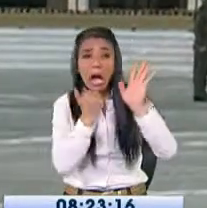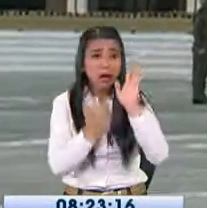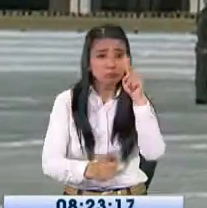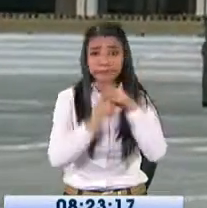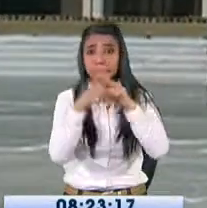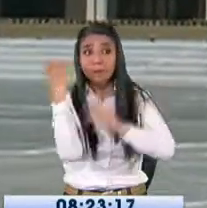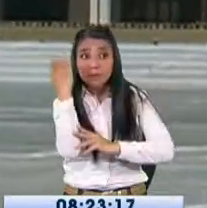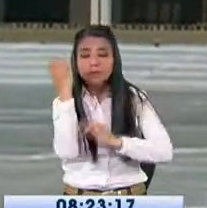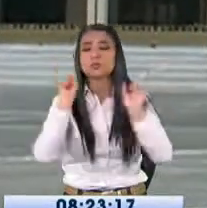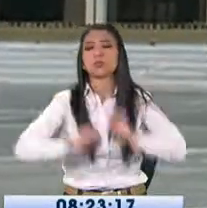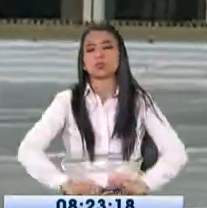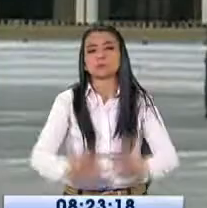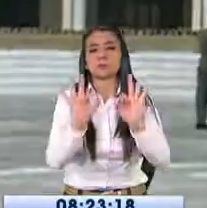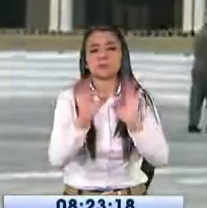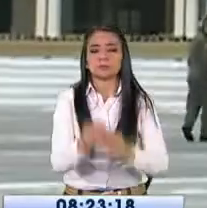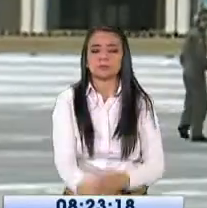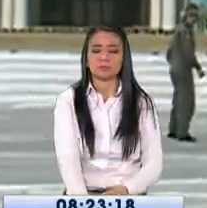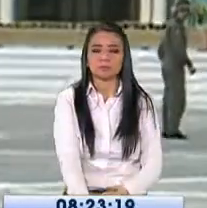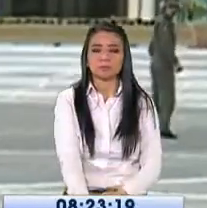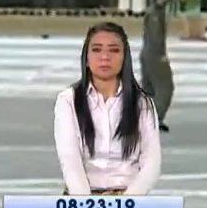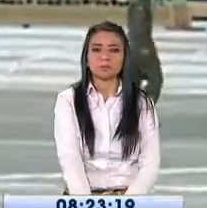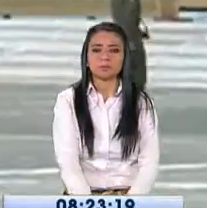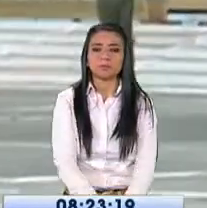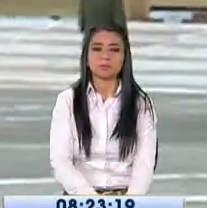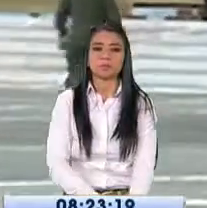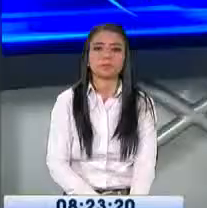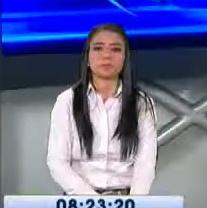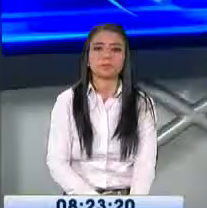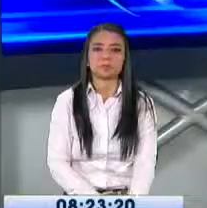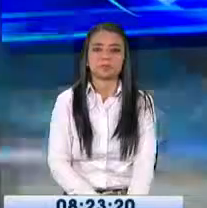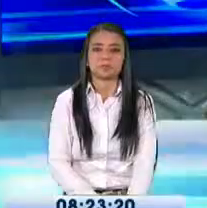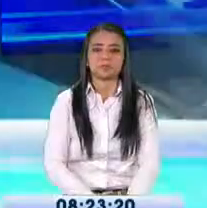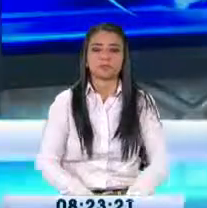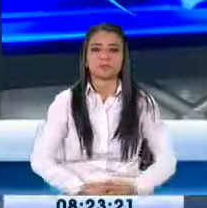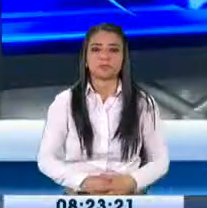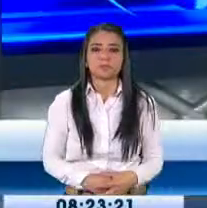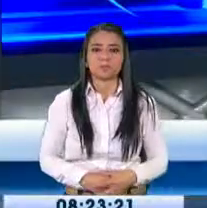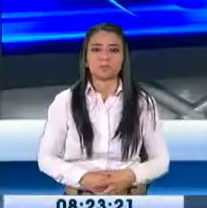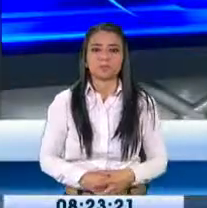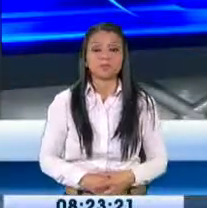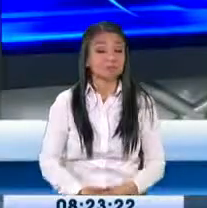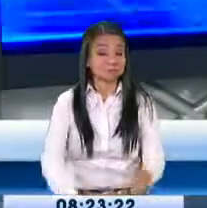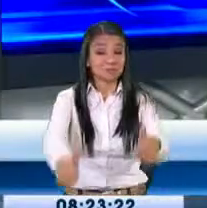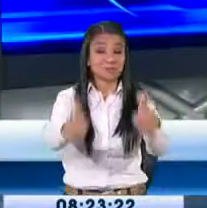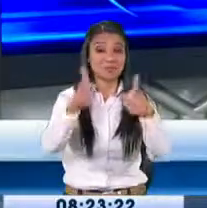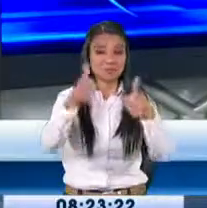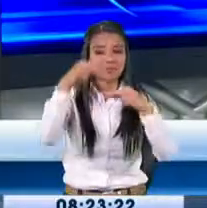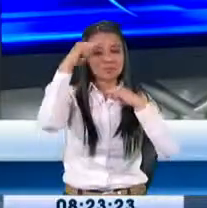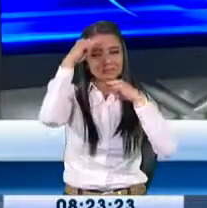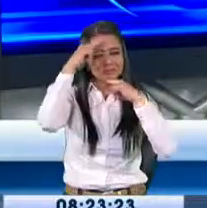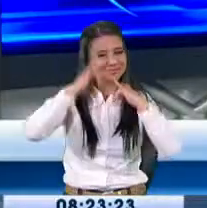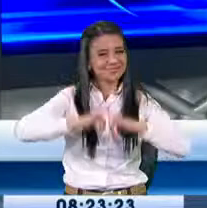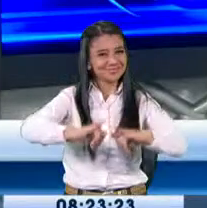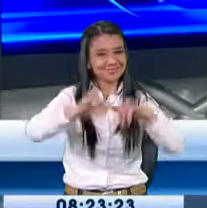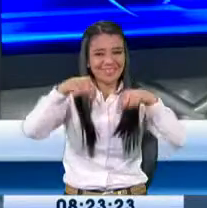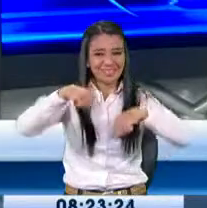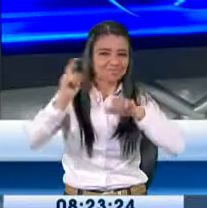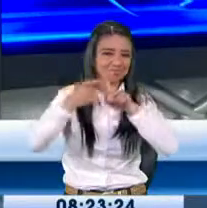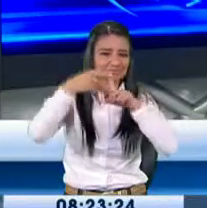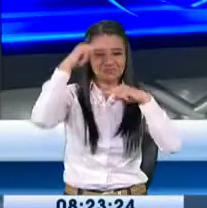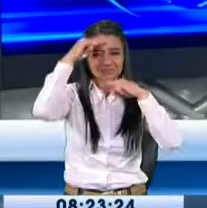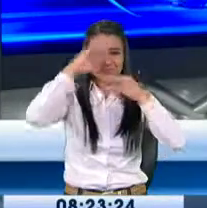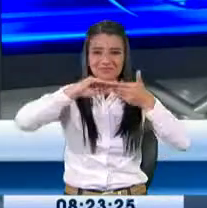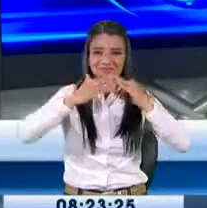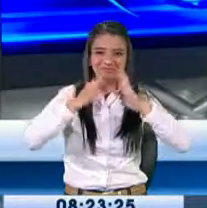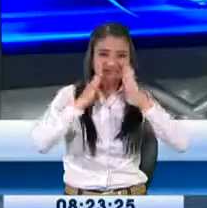tipo de desastre natural. Informó Javier Gallo. Y seguimos con muy buenas noticias, amigos televidentes, aquí en su primer